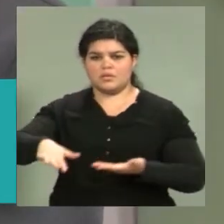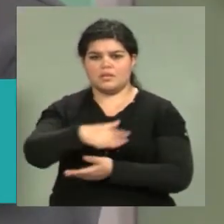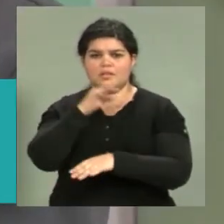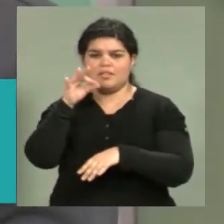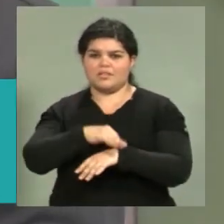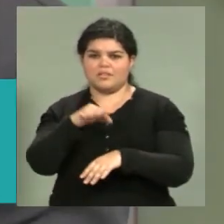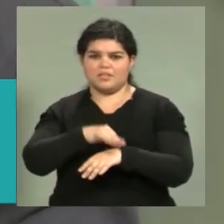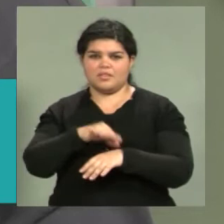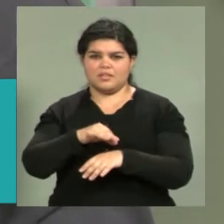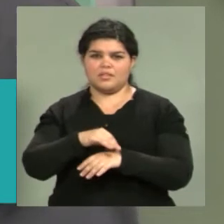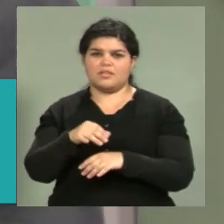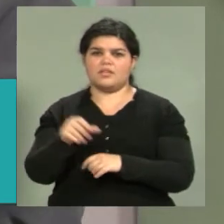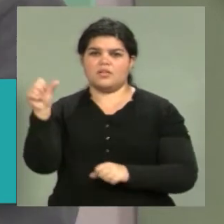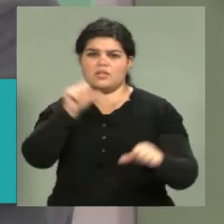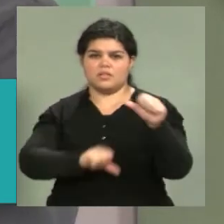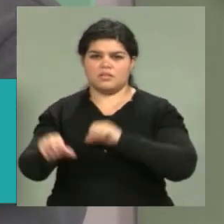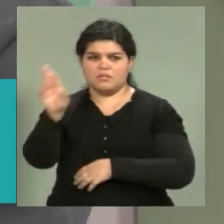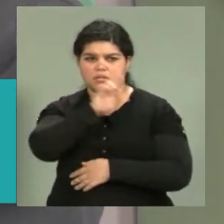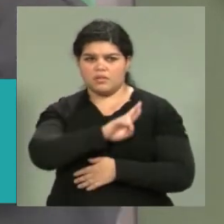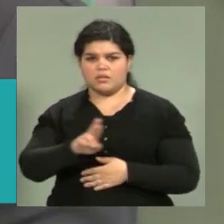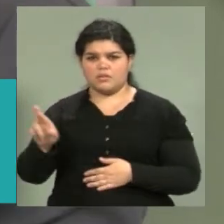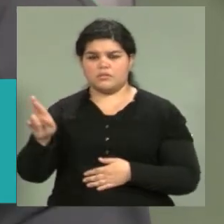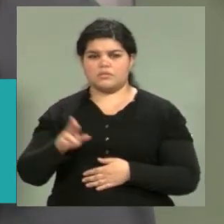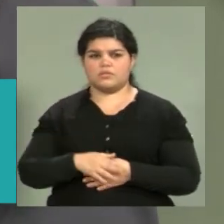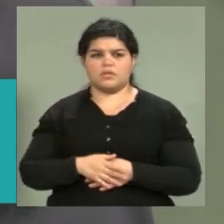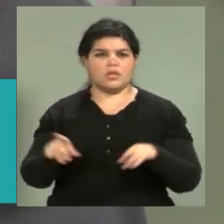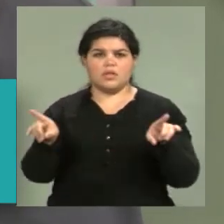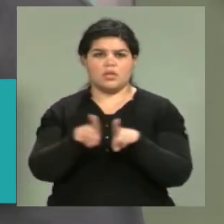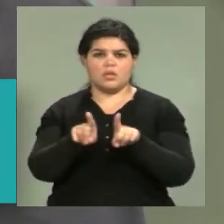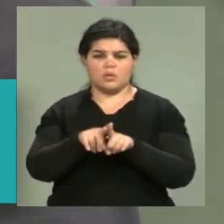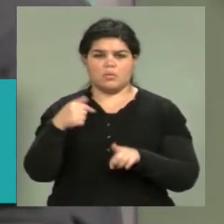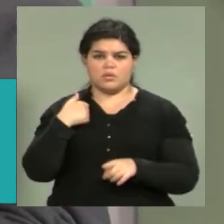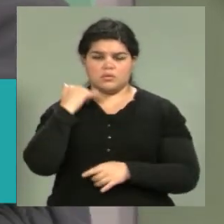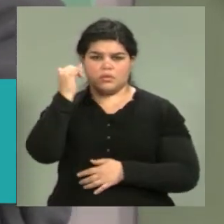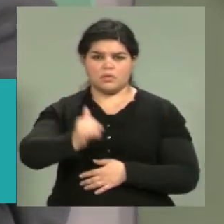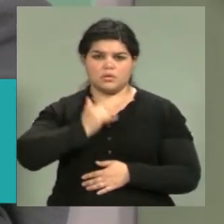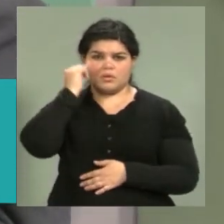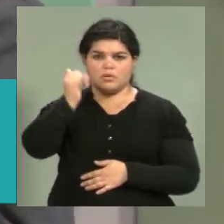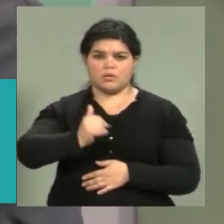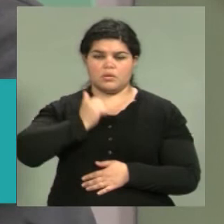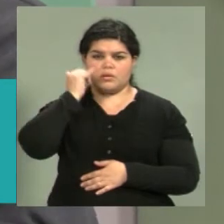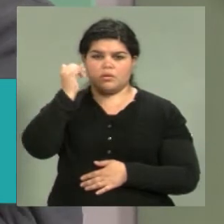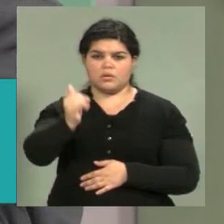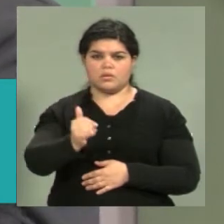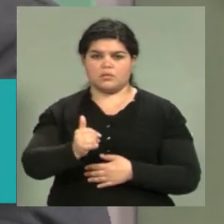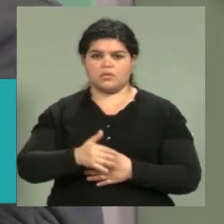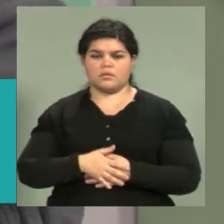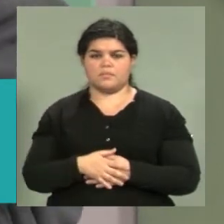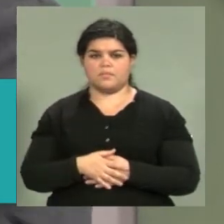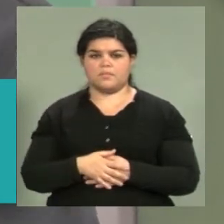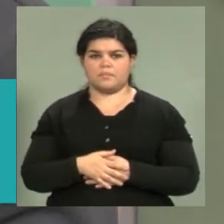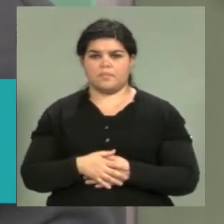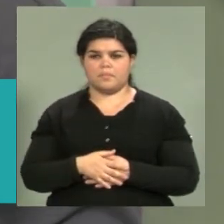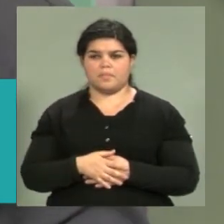el religioso. Lo mismo le podría decir yo con respecto a su concepción sobre la vida y sobre